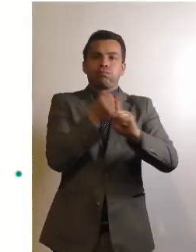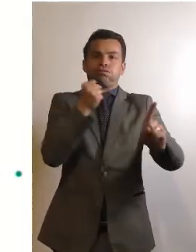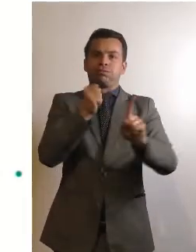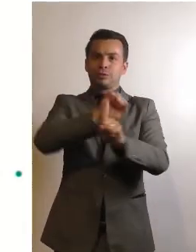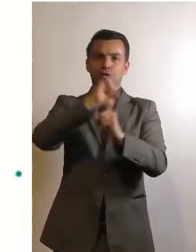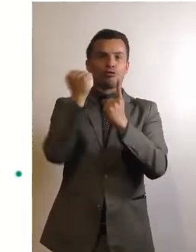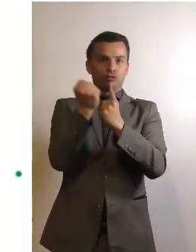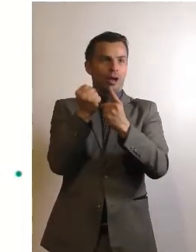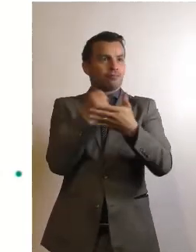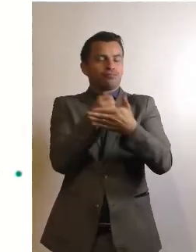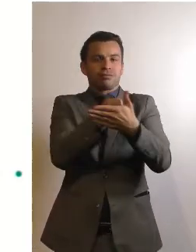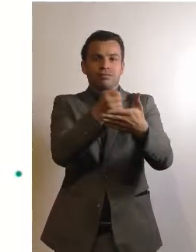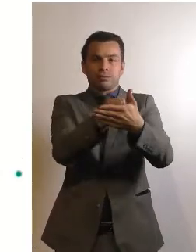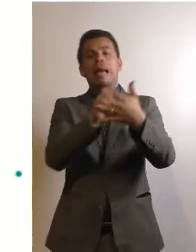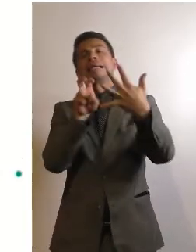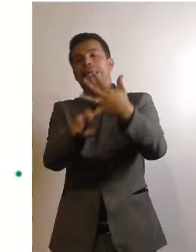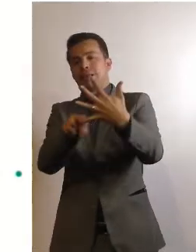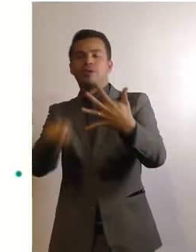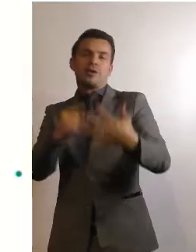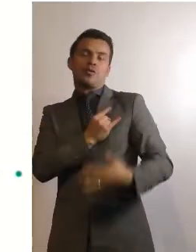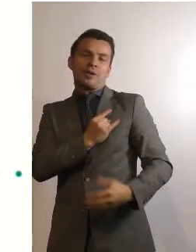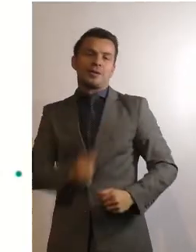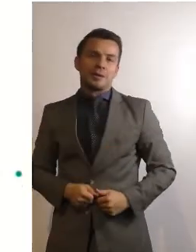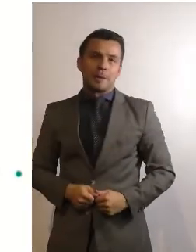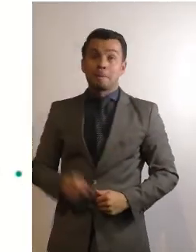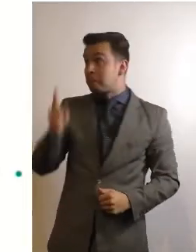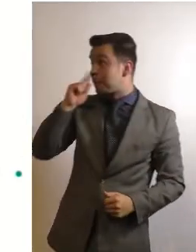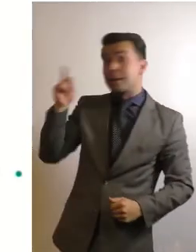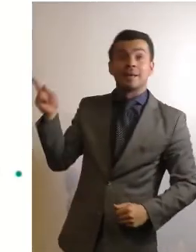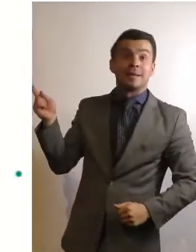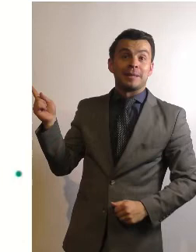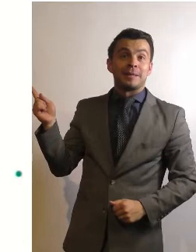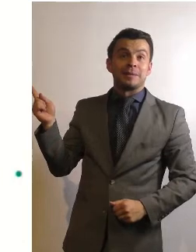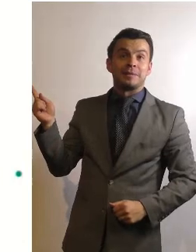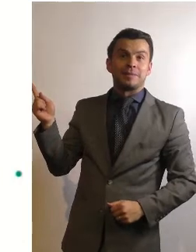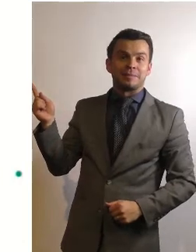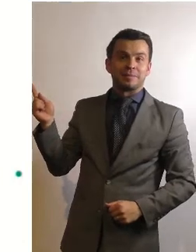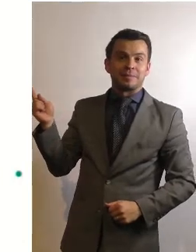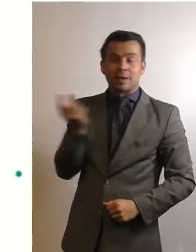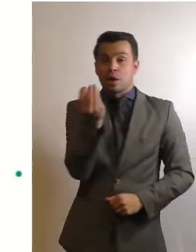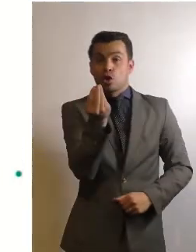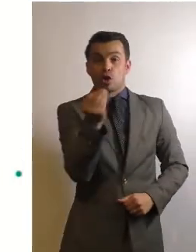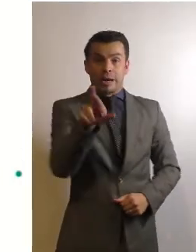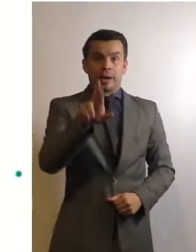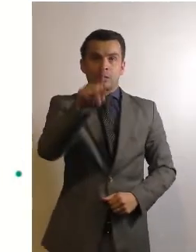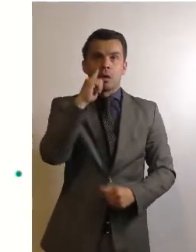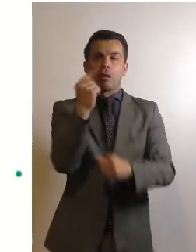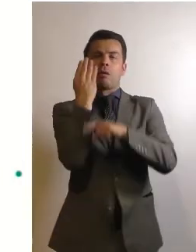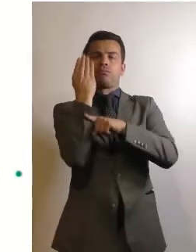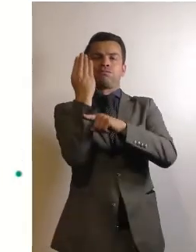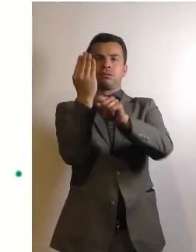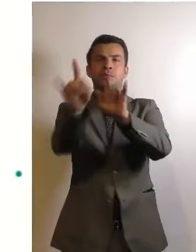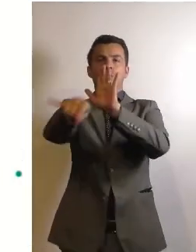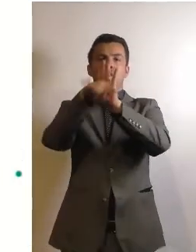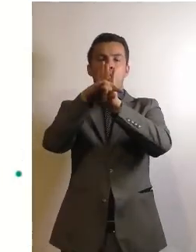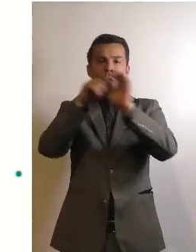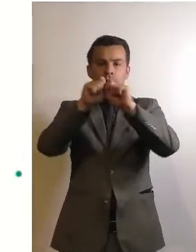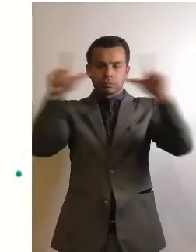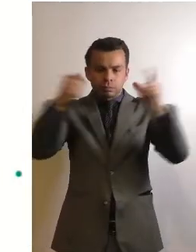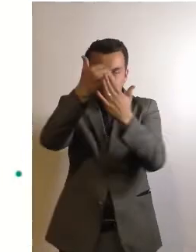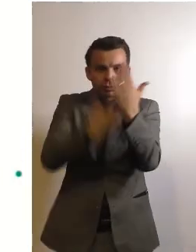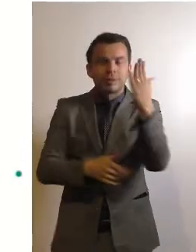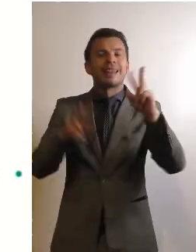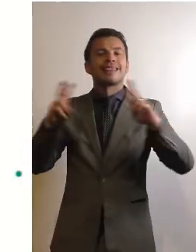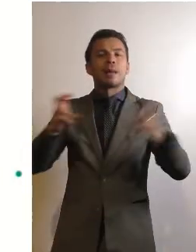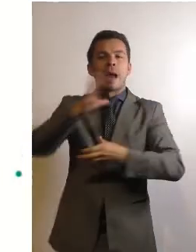tenemos nuestro hashtag con relación a el informe de sostenibilidad del 2021, lo pueden